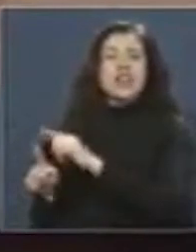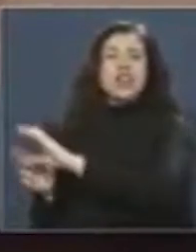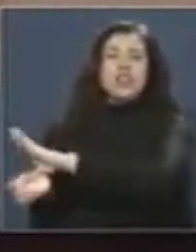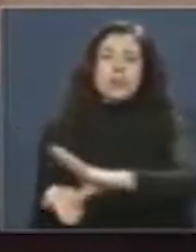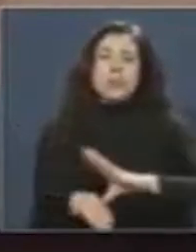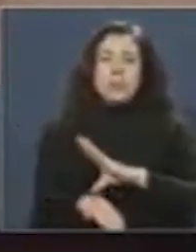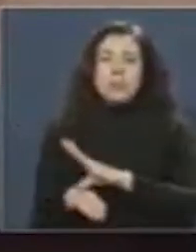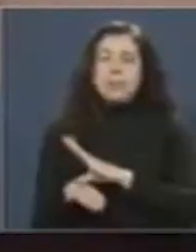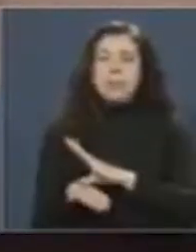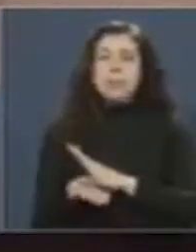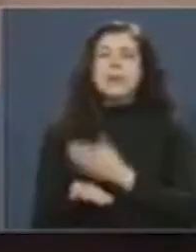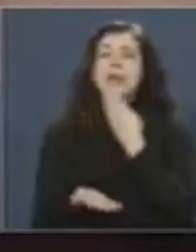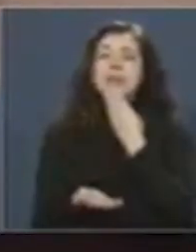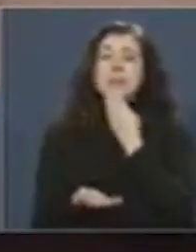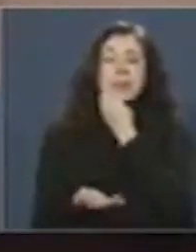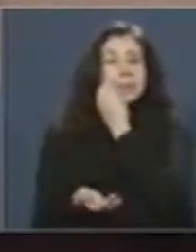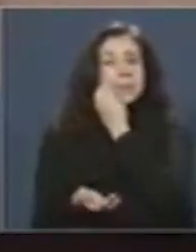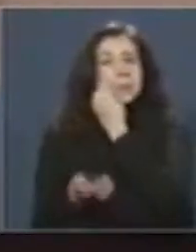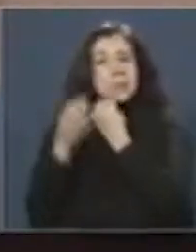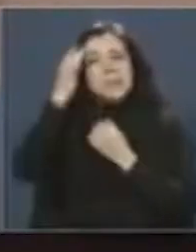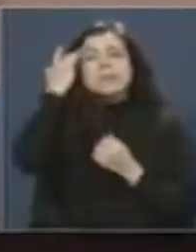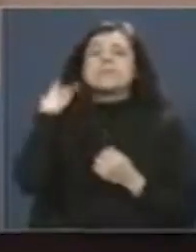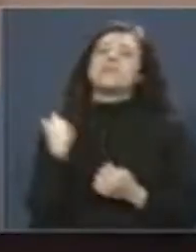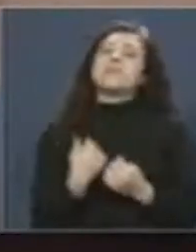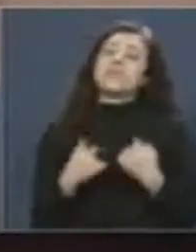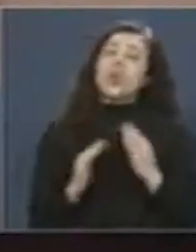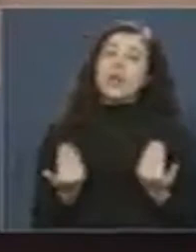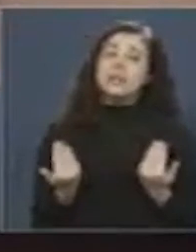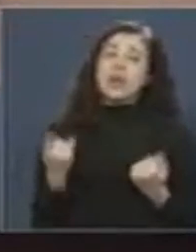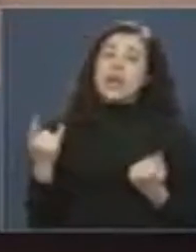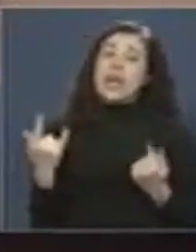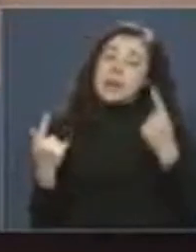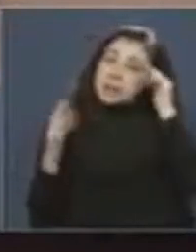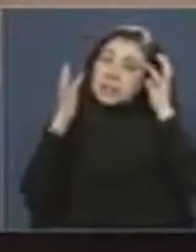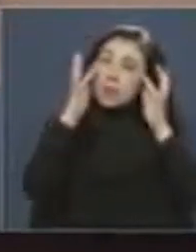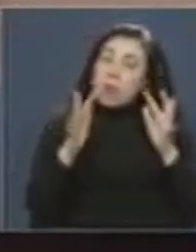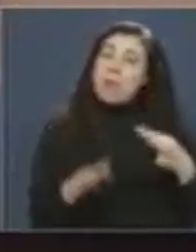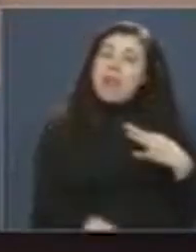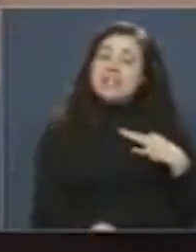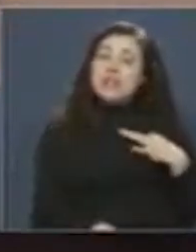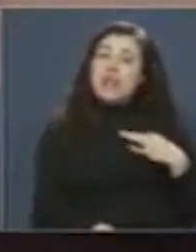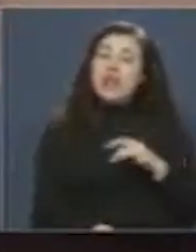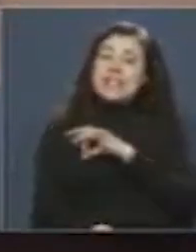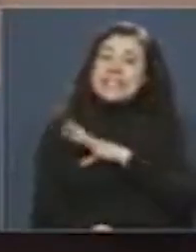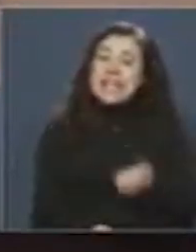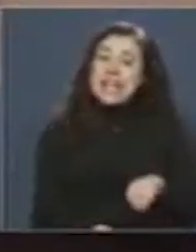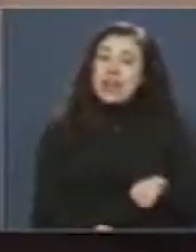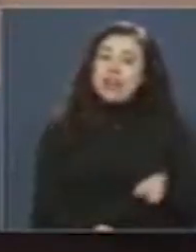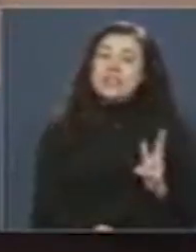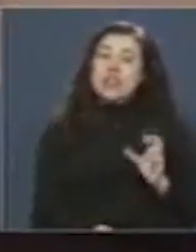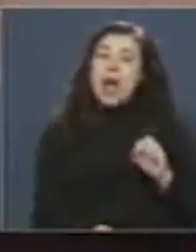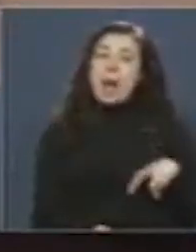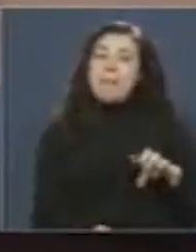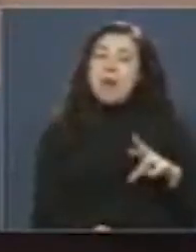países. Y de igual forma, dado que espero que le importen los ciudadanos chilenos al canciller Ampuero, dado que